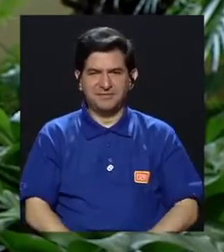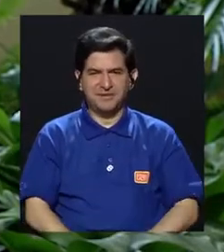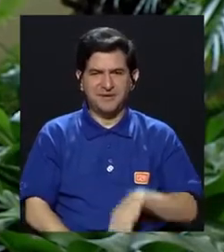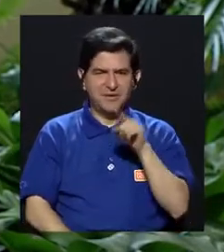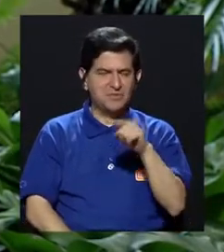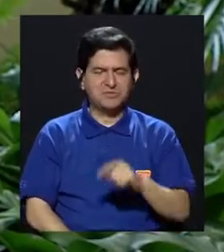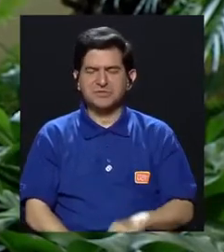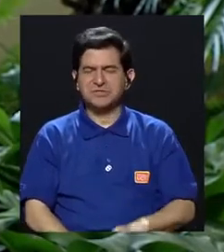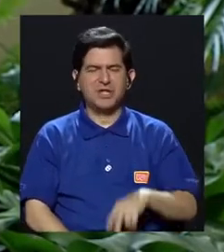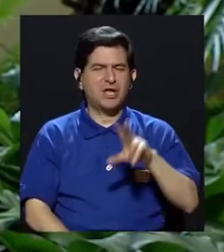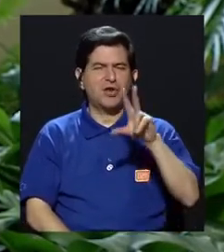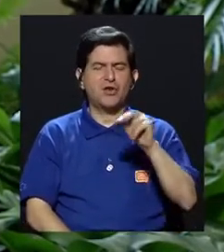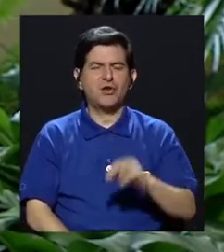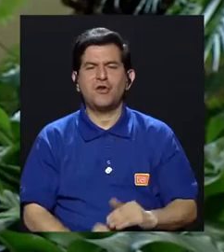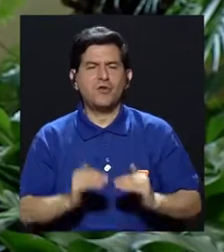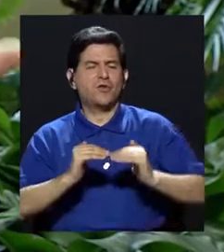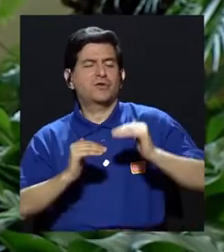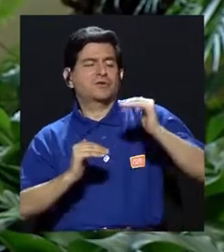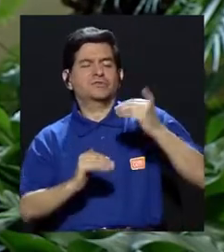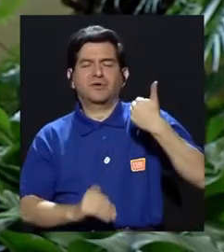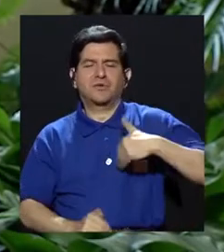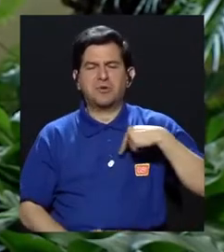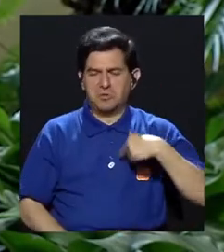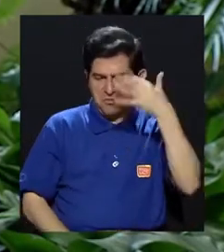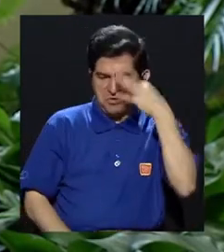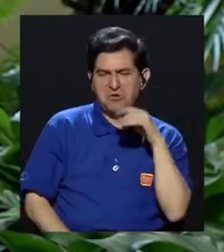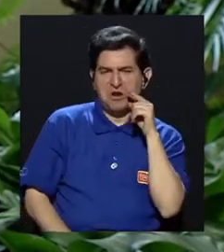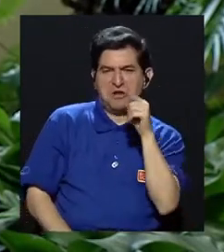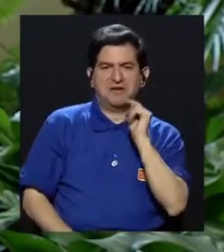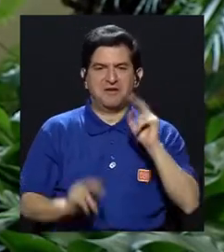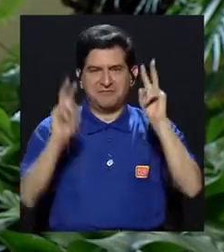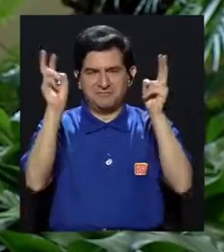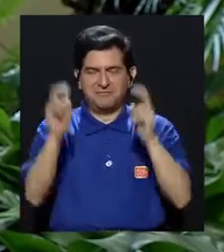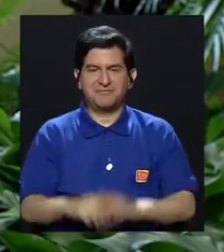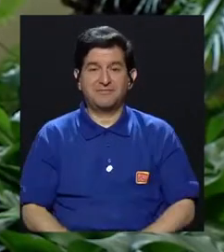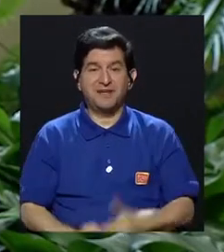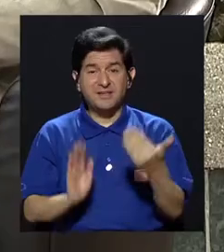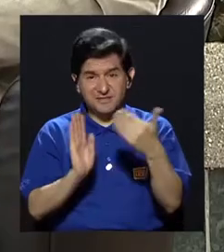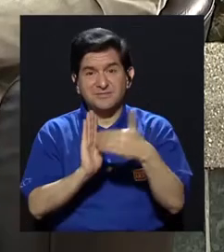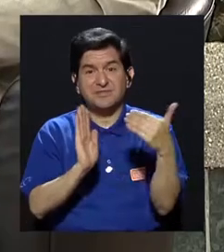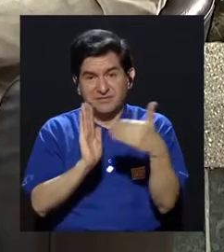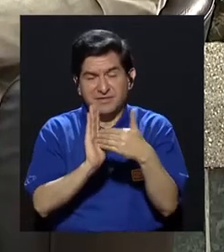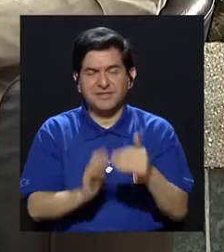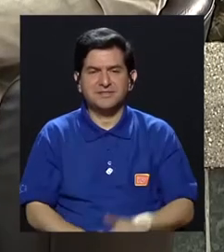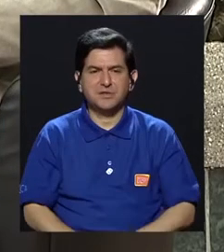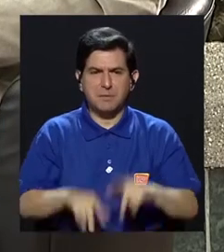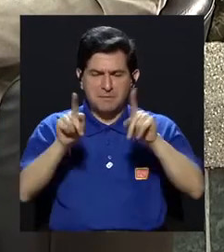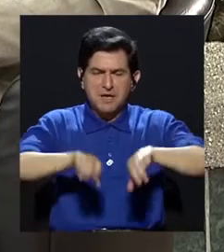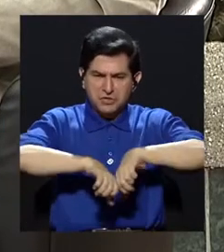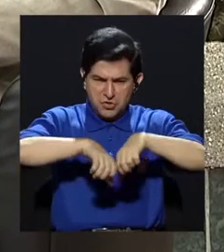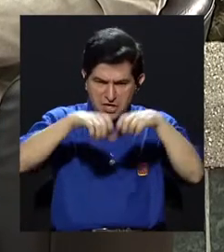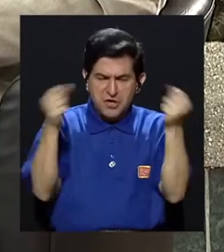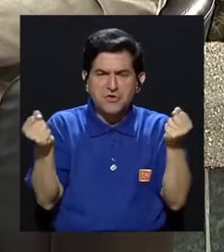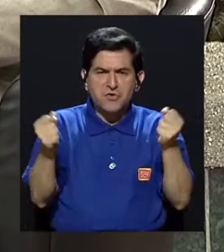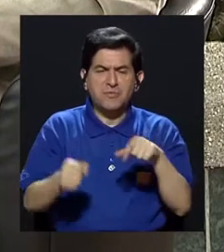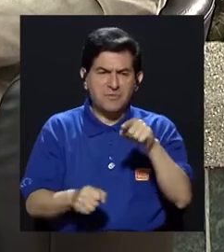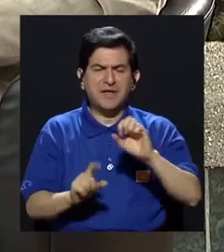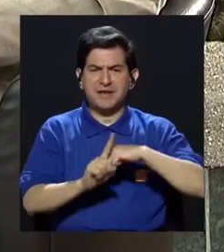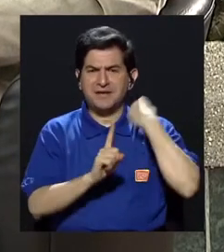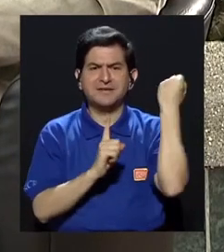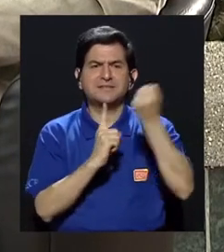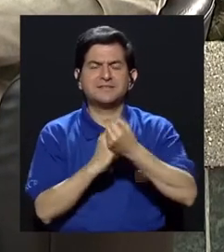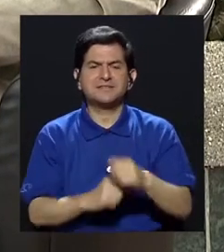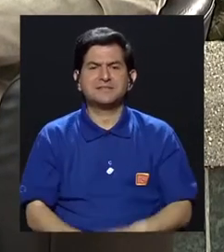No sos tan hombre, ¿verdad? Como yo pensaba que eras, ¿verdad? Porque hay un costo. Los que rompen o los que rompemos con